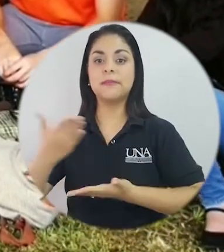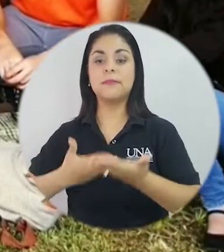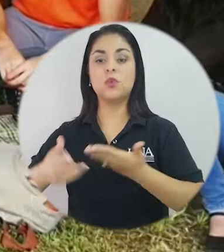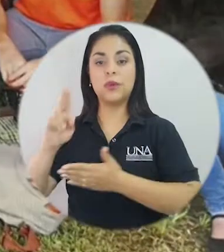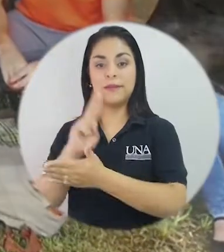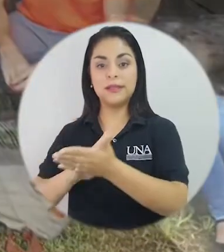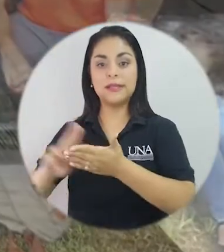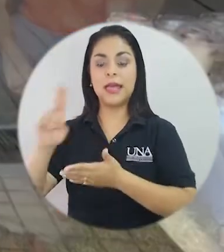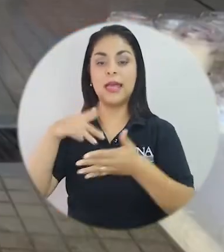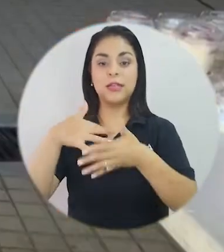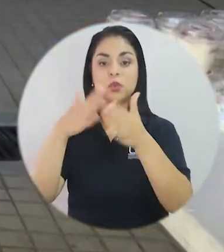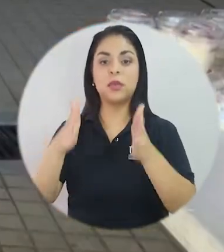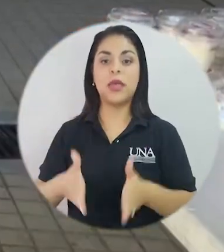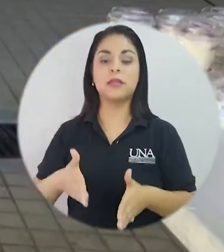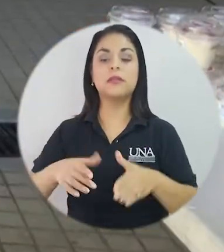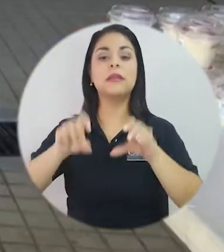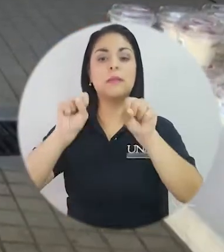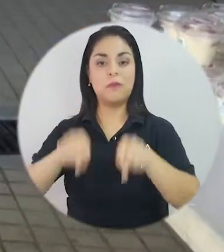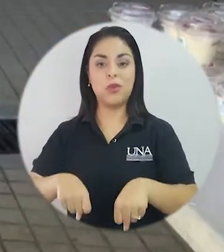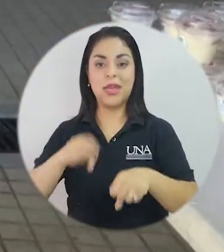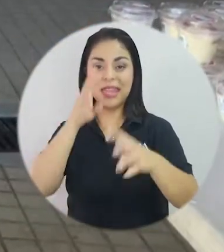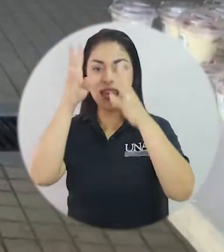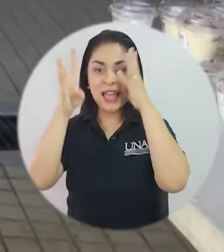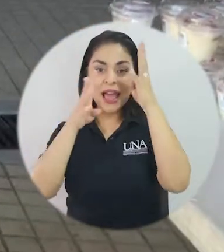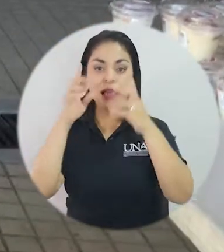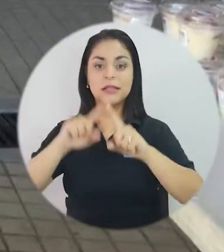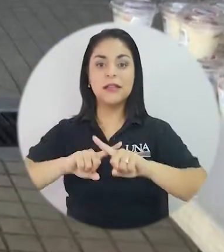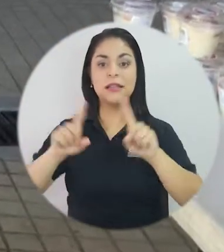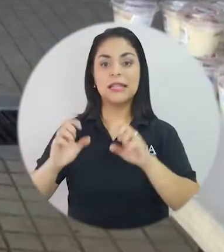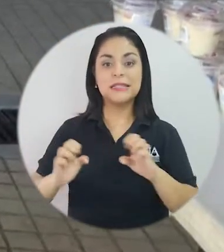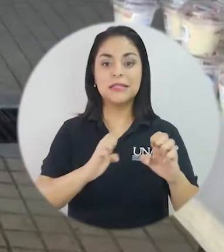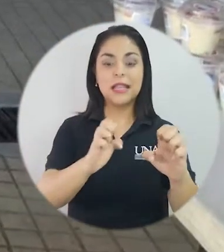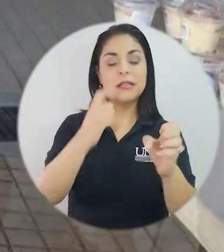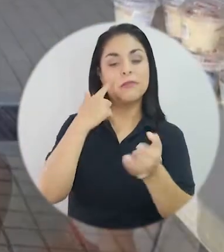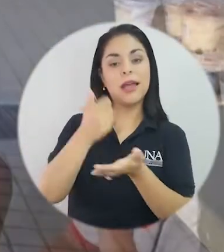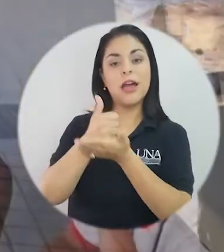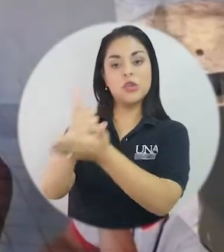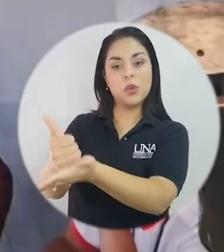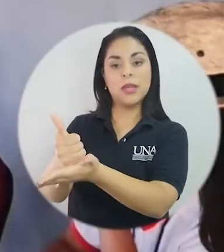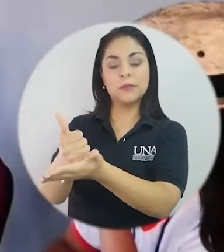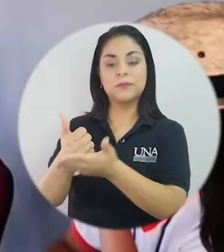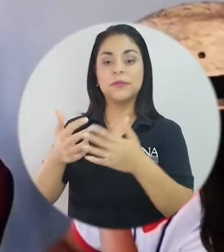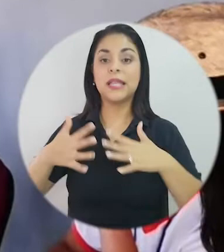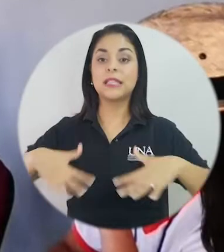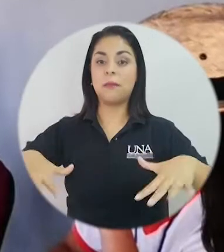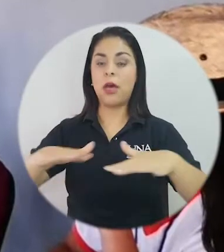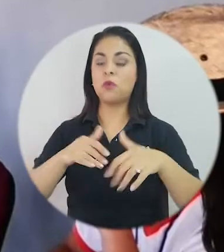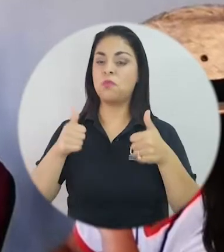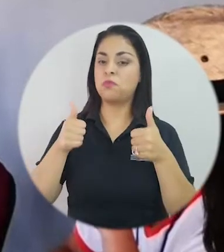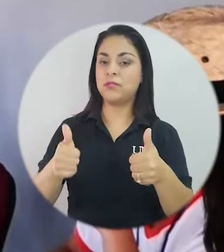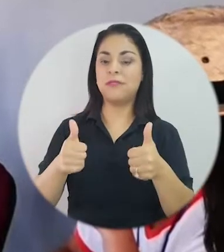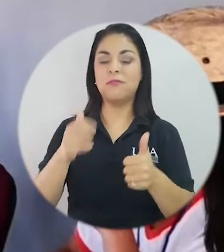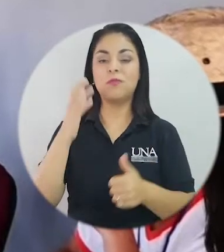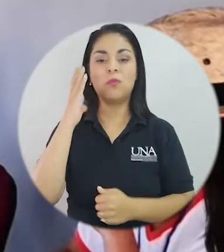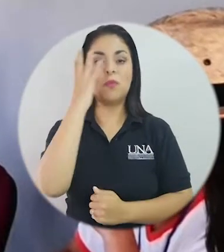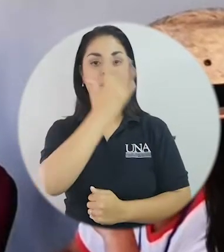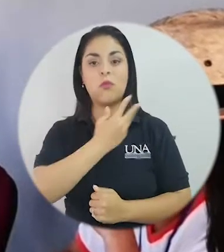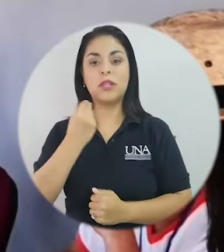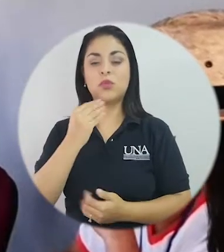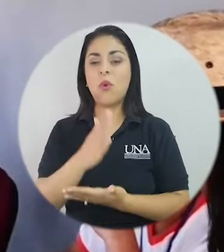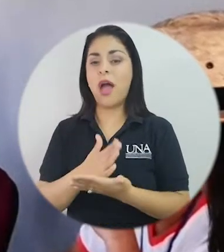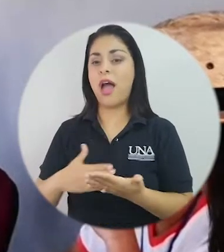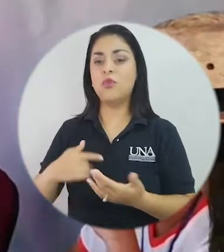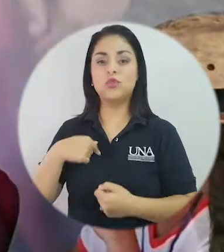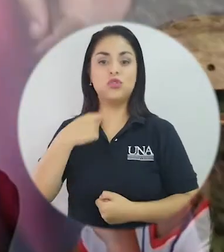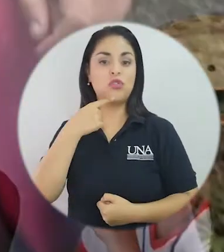los estudiantes y poder crear diferentes estrategias para poder ayudarles. Son espacios muy chivas, muy bonitos, algo que yo digo desde